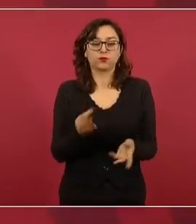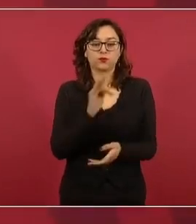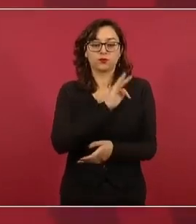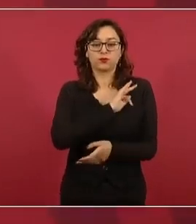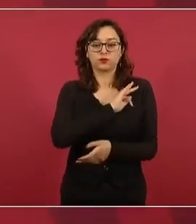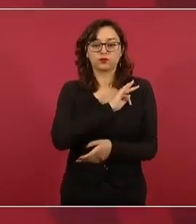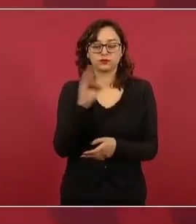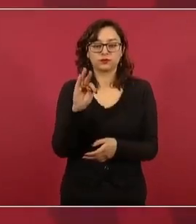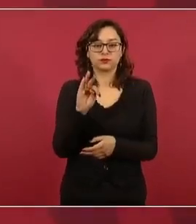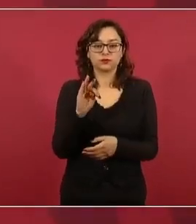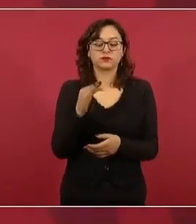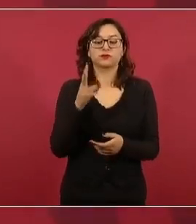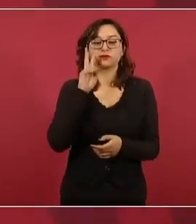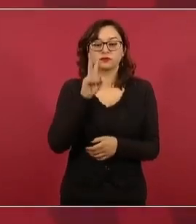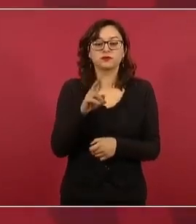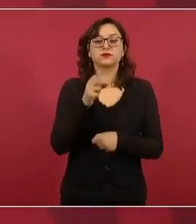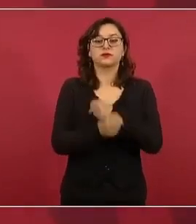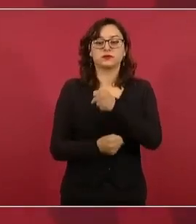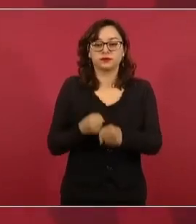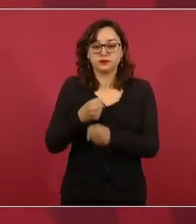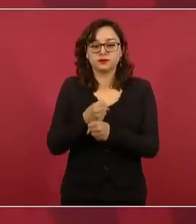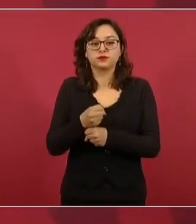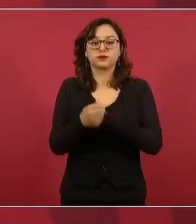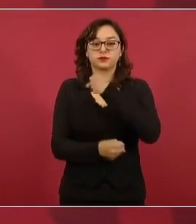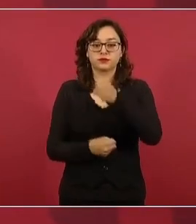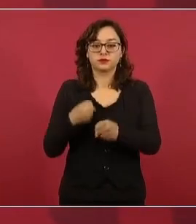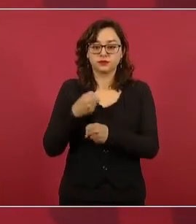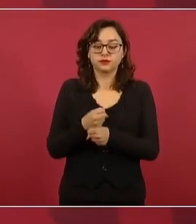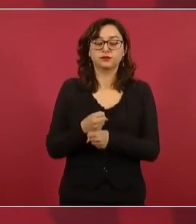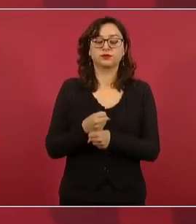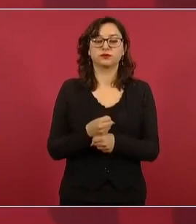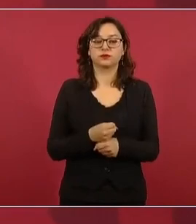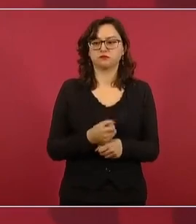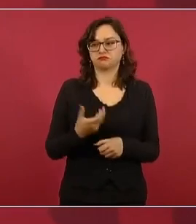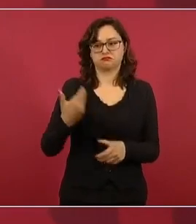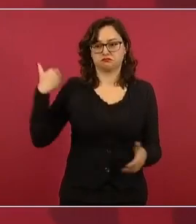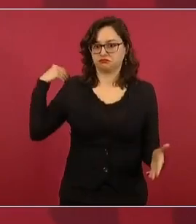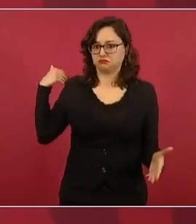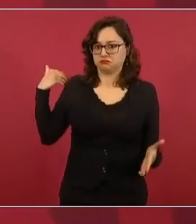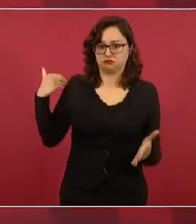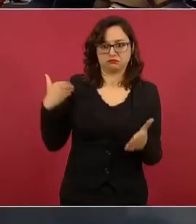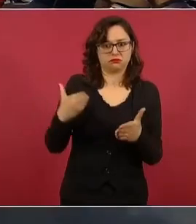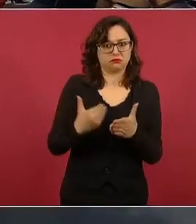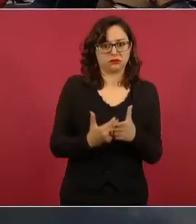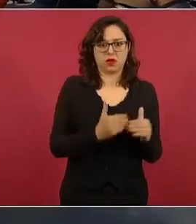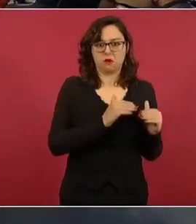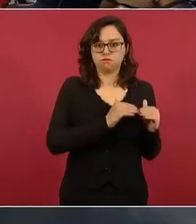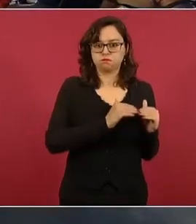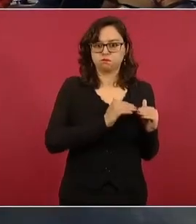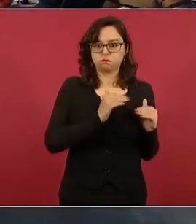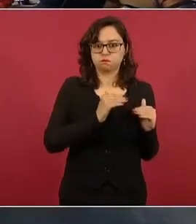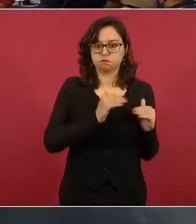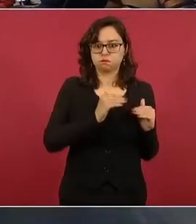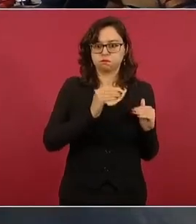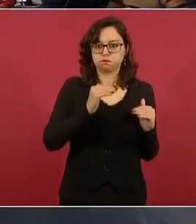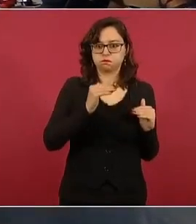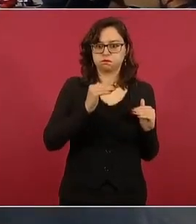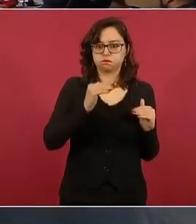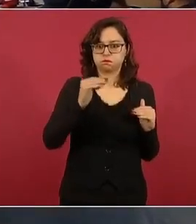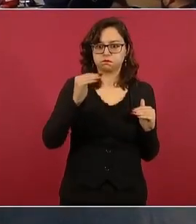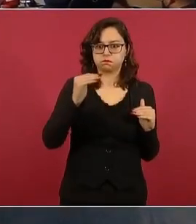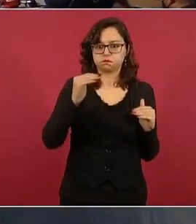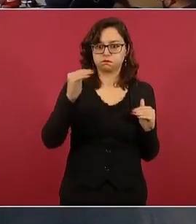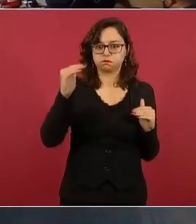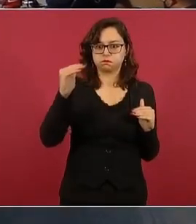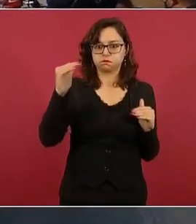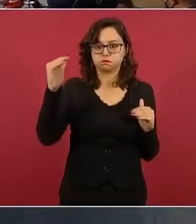cómo año con año crecía. Y ya no hablemos de lo que